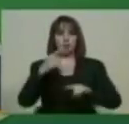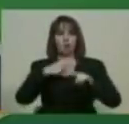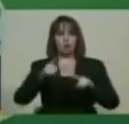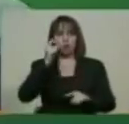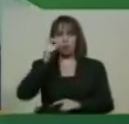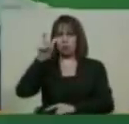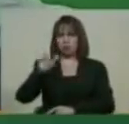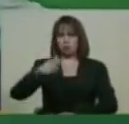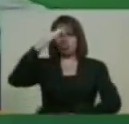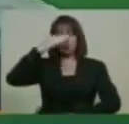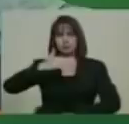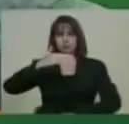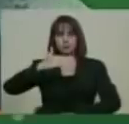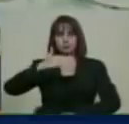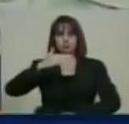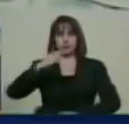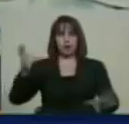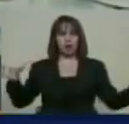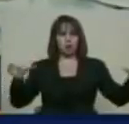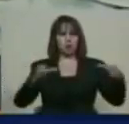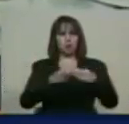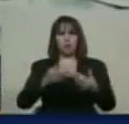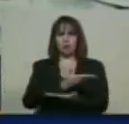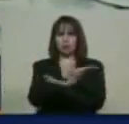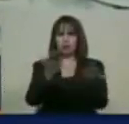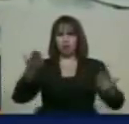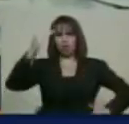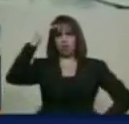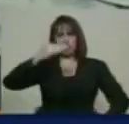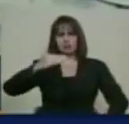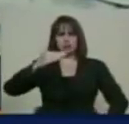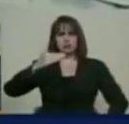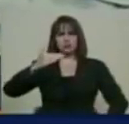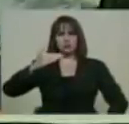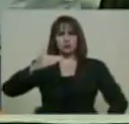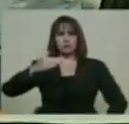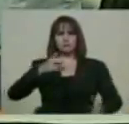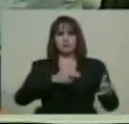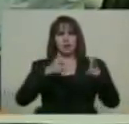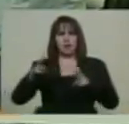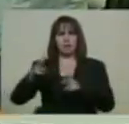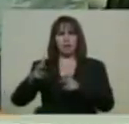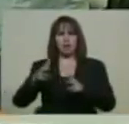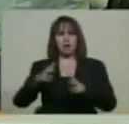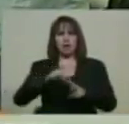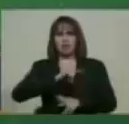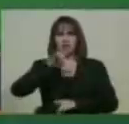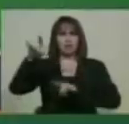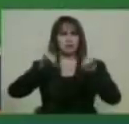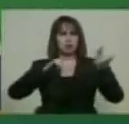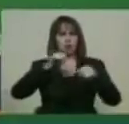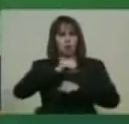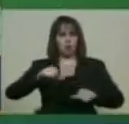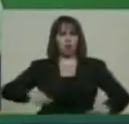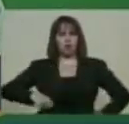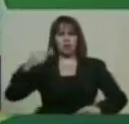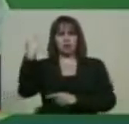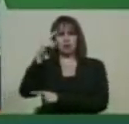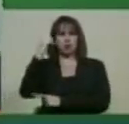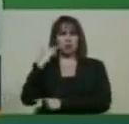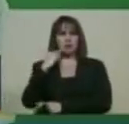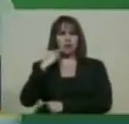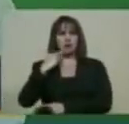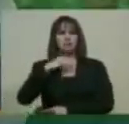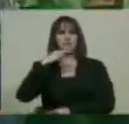Ceballos, Estado Mayor Conjunto, comandantes del Ejército, Armada, Aviación, Guardia Nacional Bolivariana, Milicia